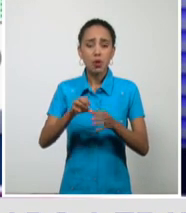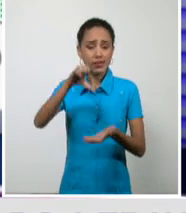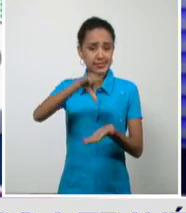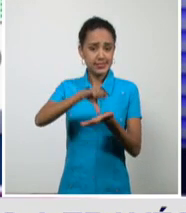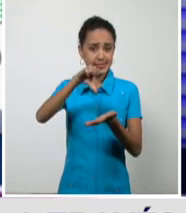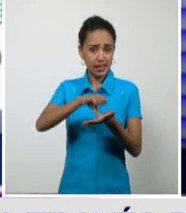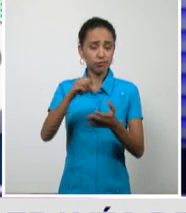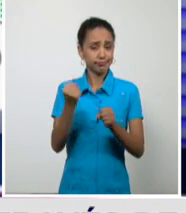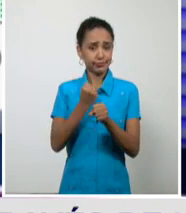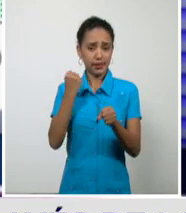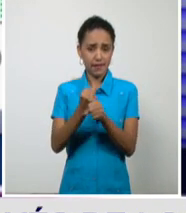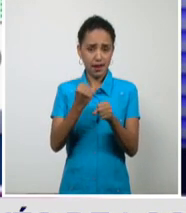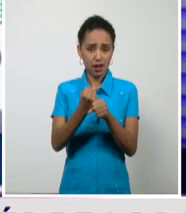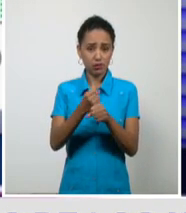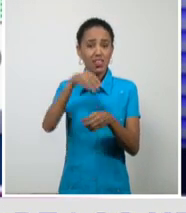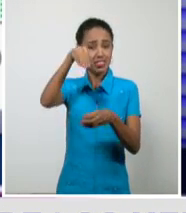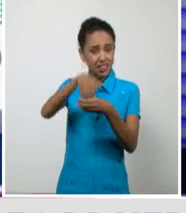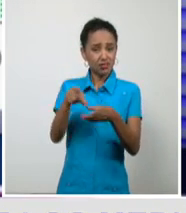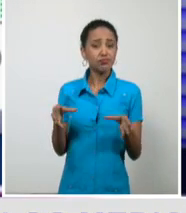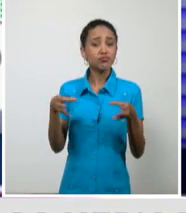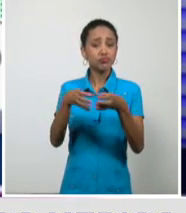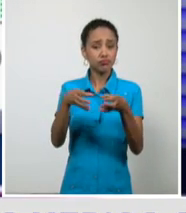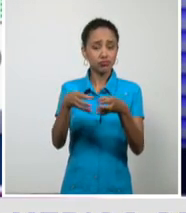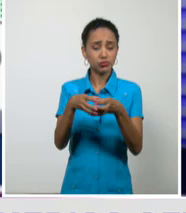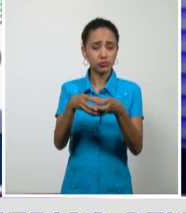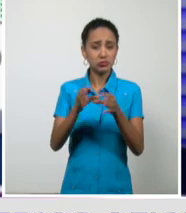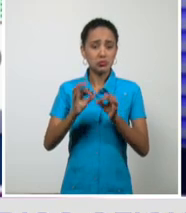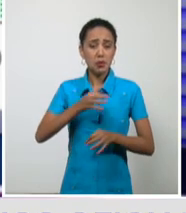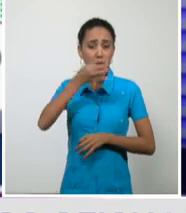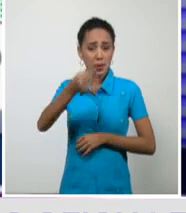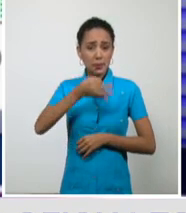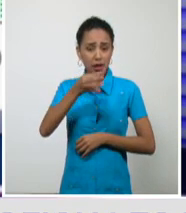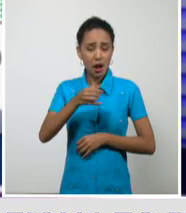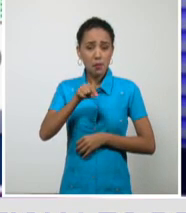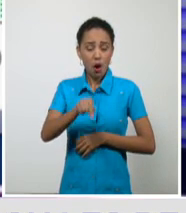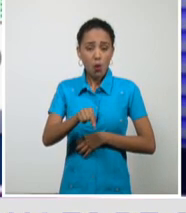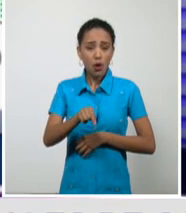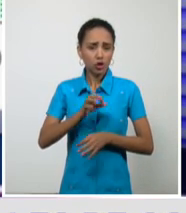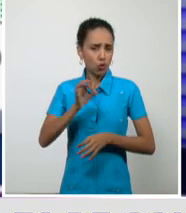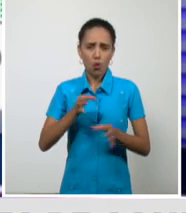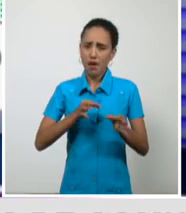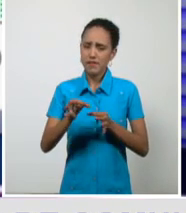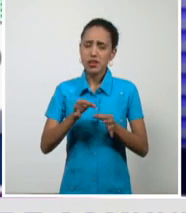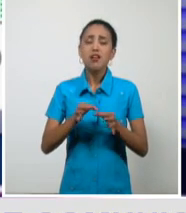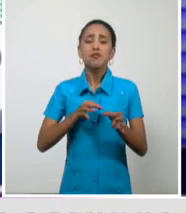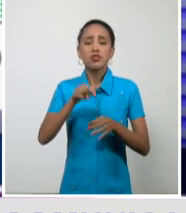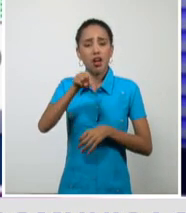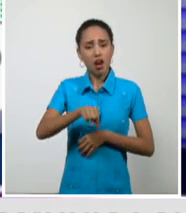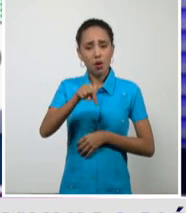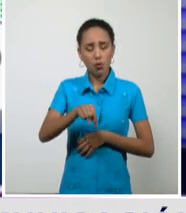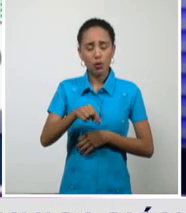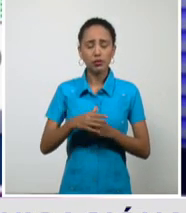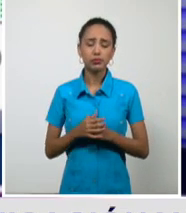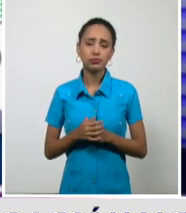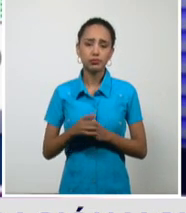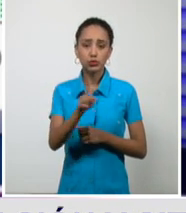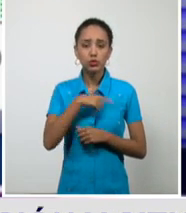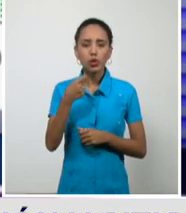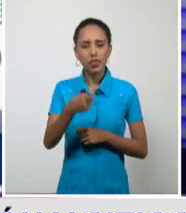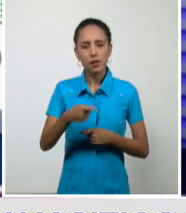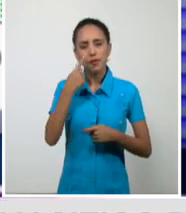este equipo, porque, como explicamos, está en fase de puesta en marcha y hay que garantizar que se apoye el trabajo